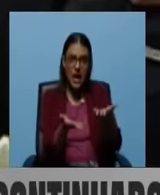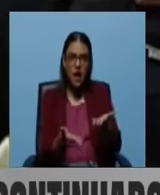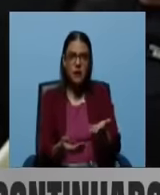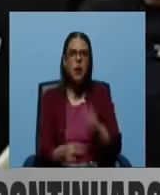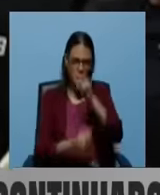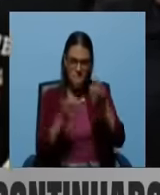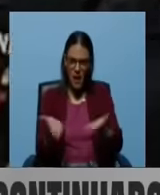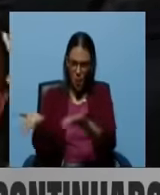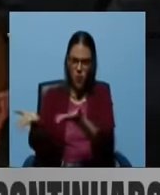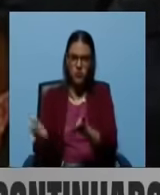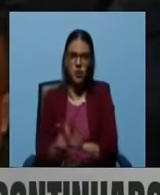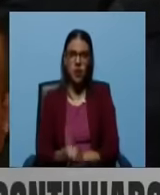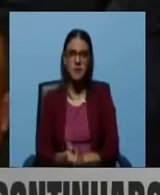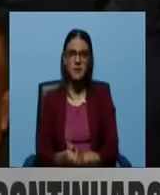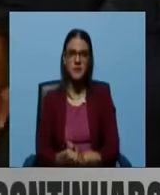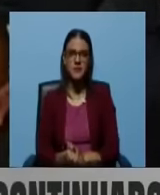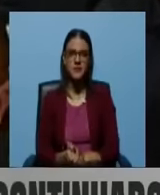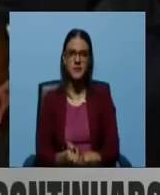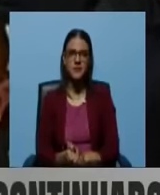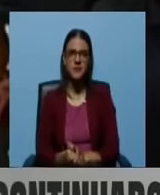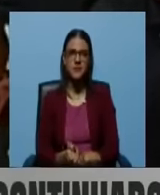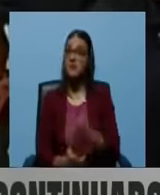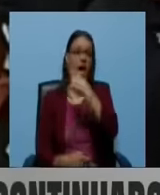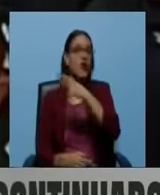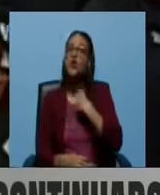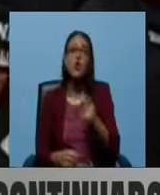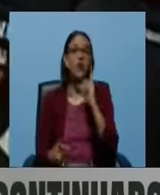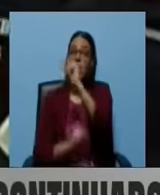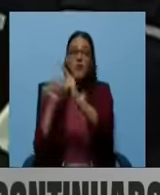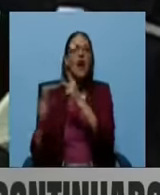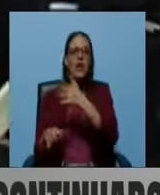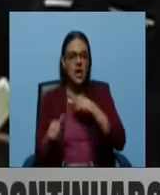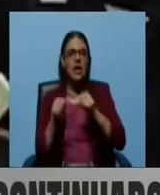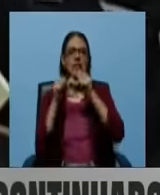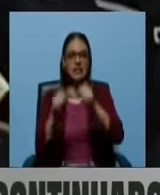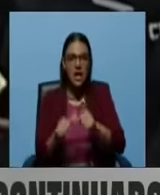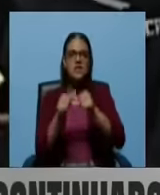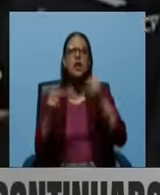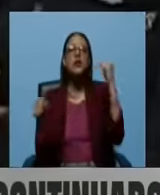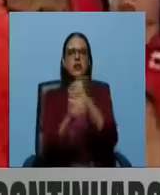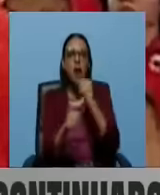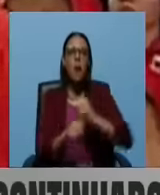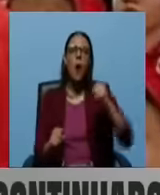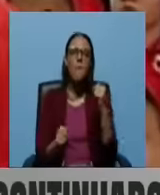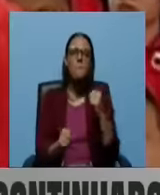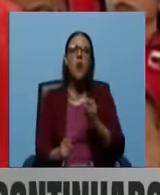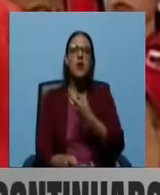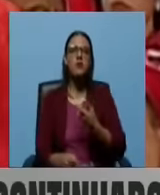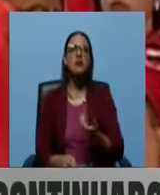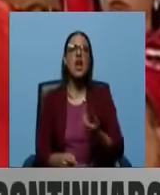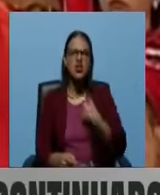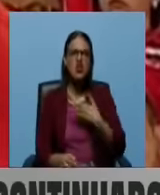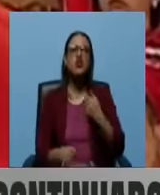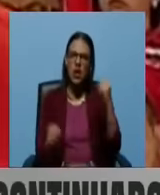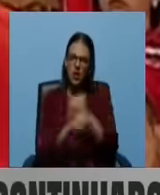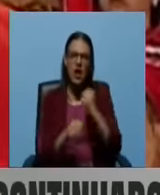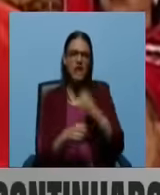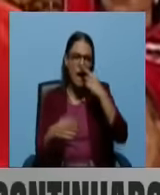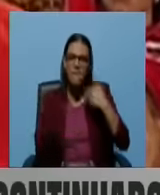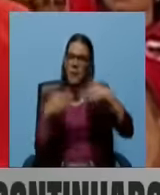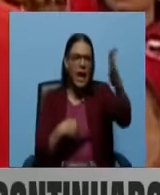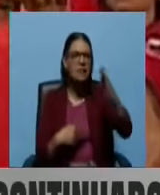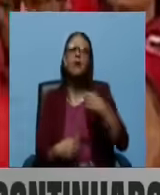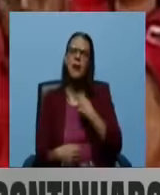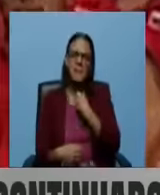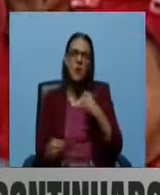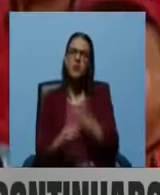Ah, claro. No, ¿verdad? No se quieren jubilar, ¿verdad? Quiero ser policía por toda la vida. Quiero ser funcionario por toda la vida.